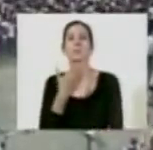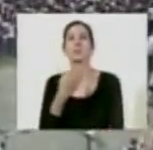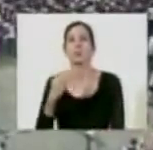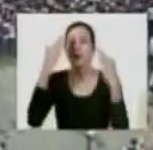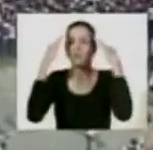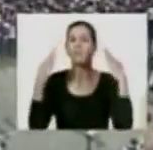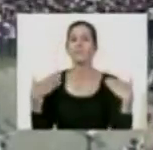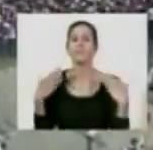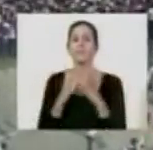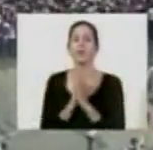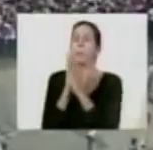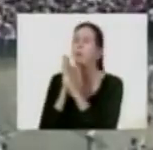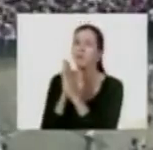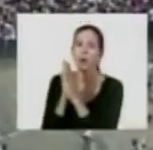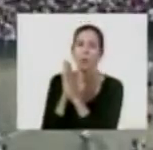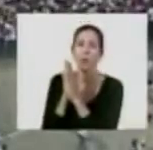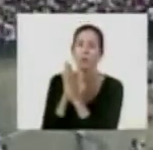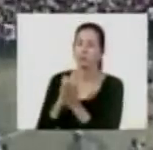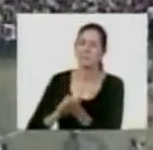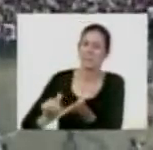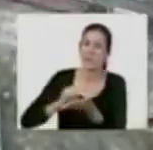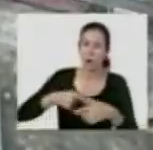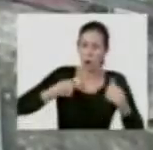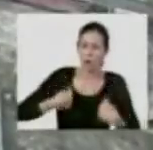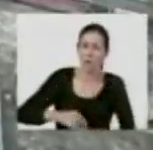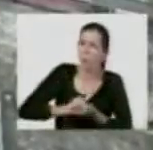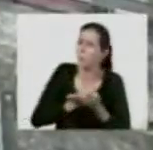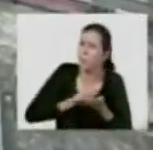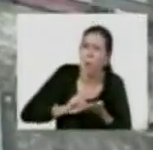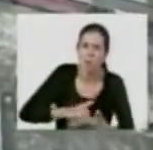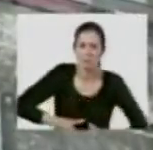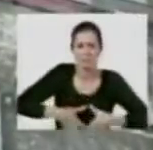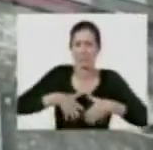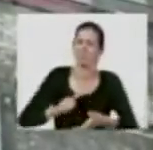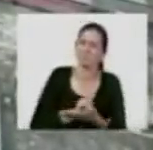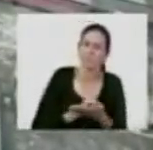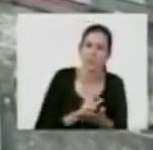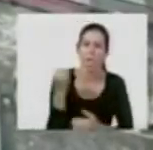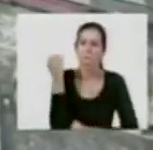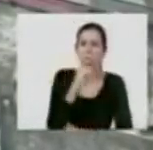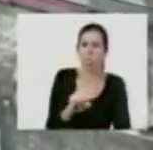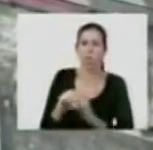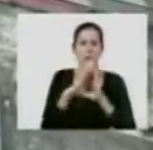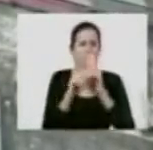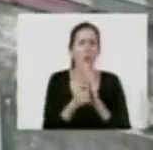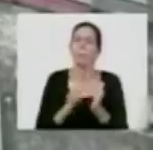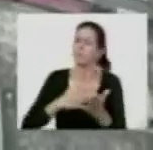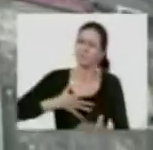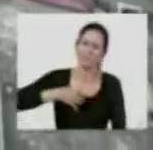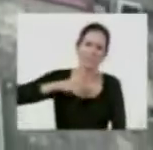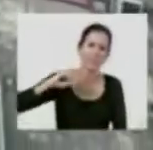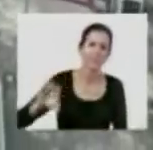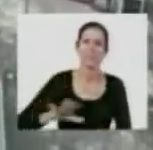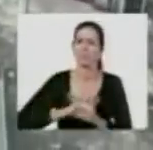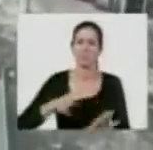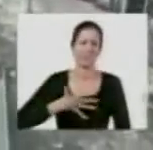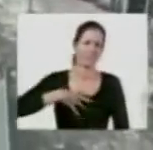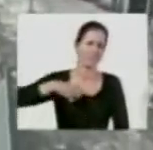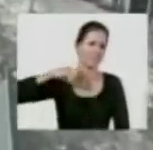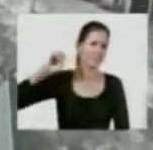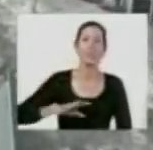nos quite el cólera de la desobediencia, del desacato a nuestra Constitución, que le quite el